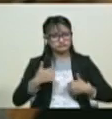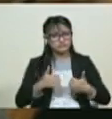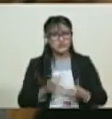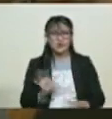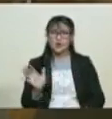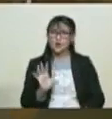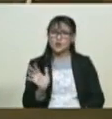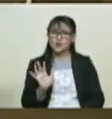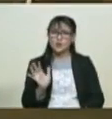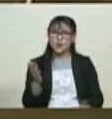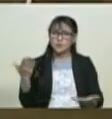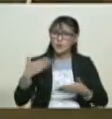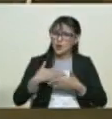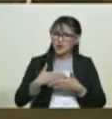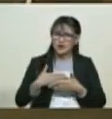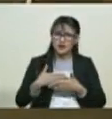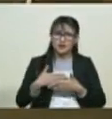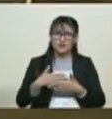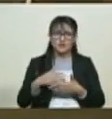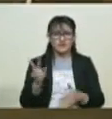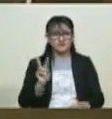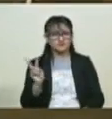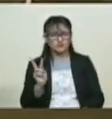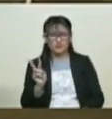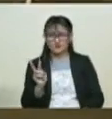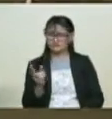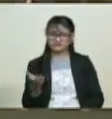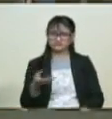el bloqueo del país